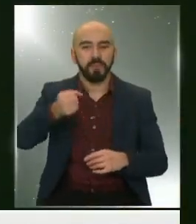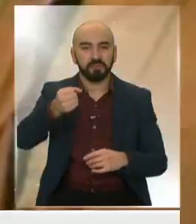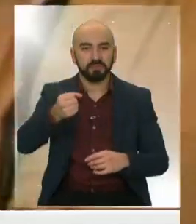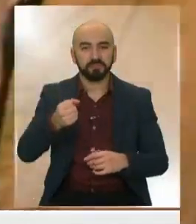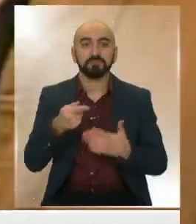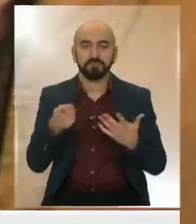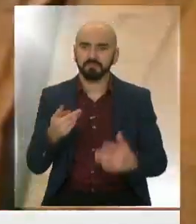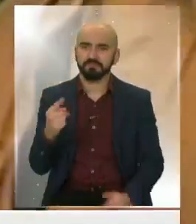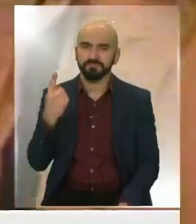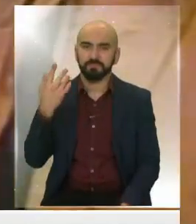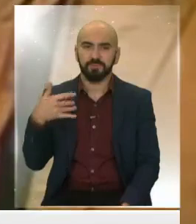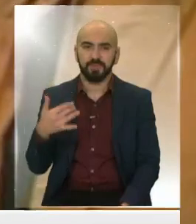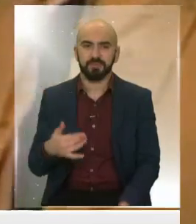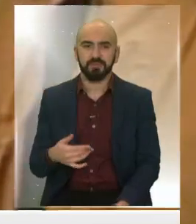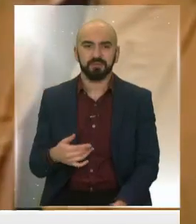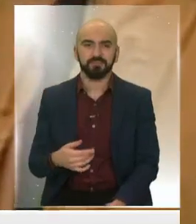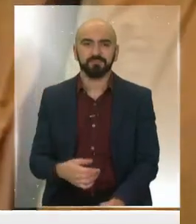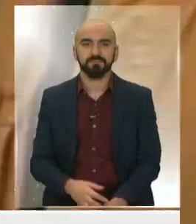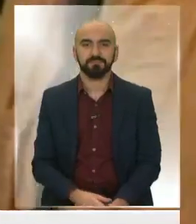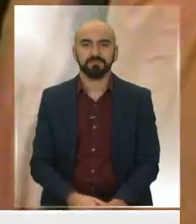clave.